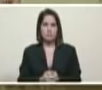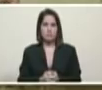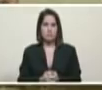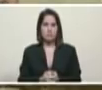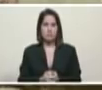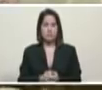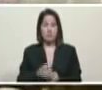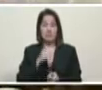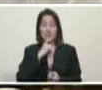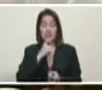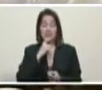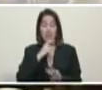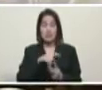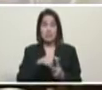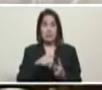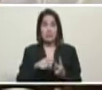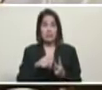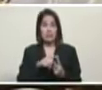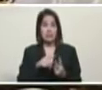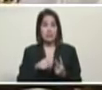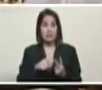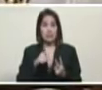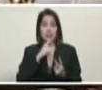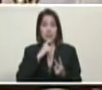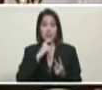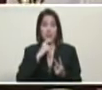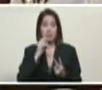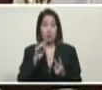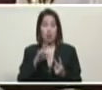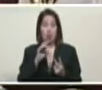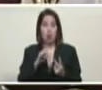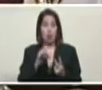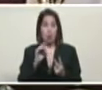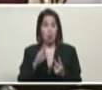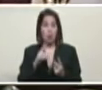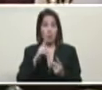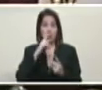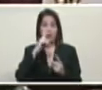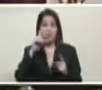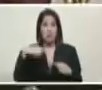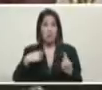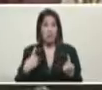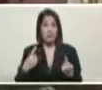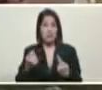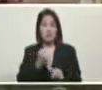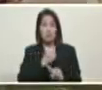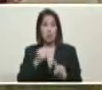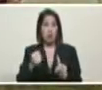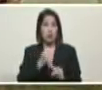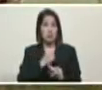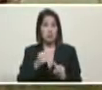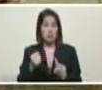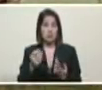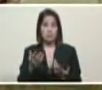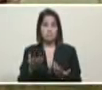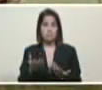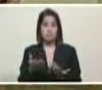de dificultad, de dolor, de amenaza y de violencia.